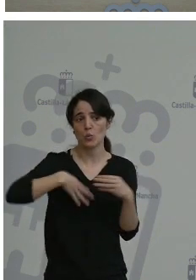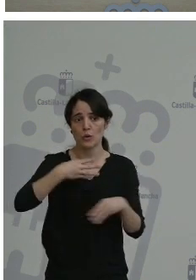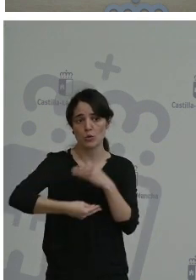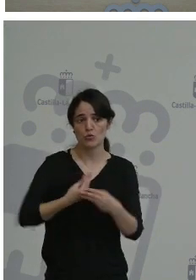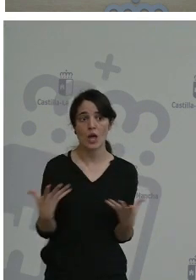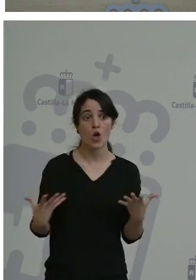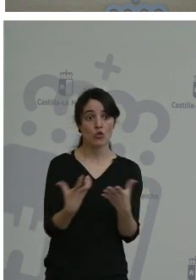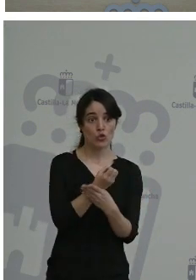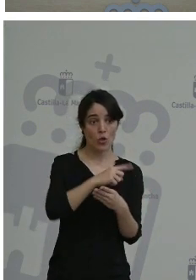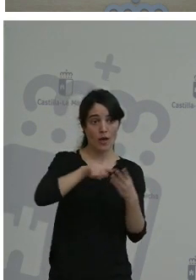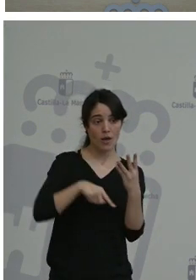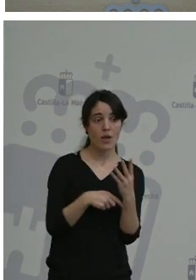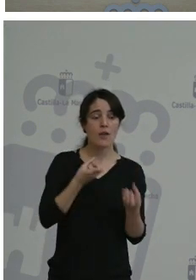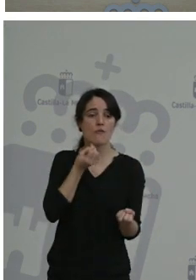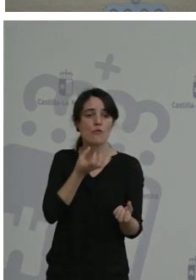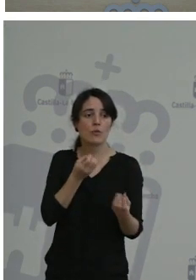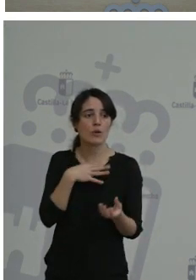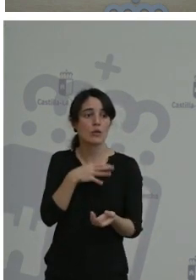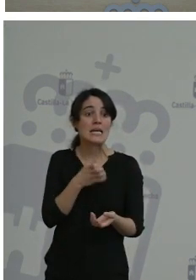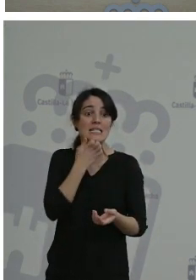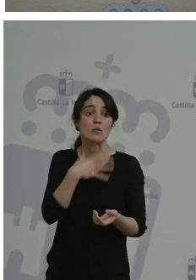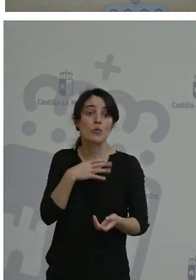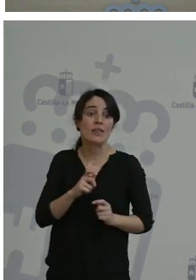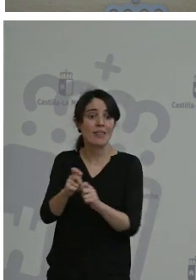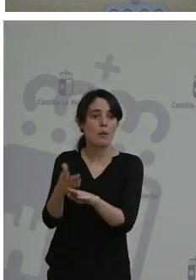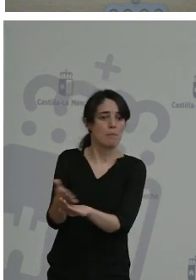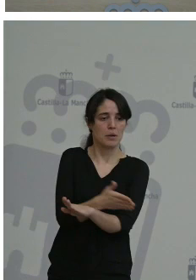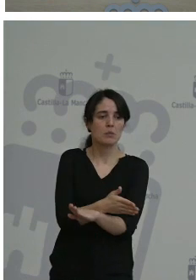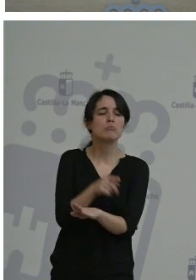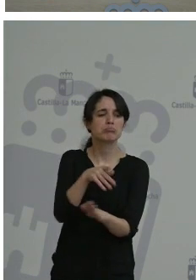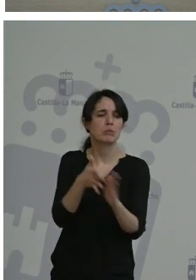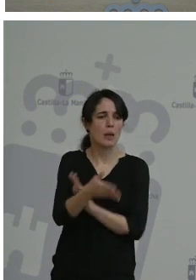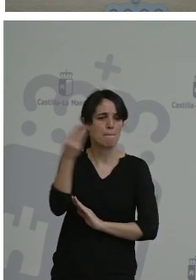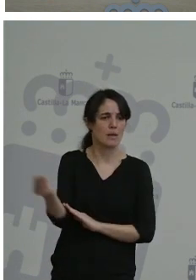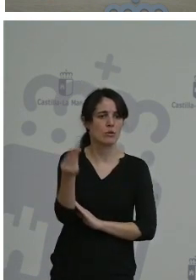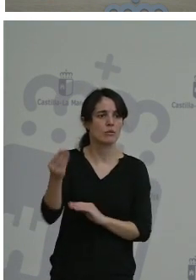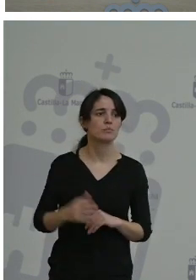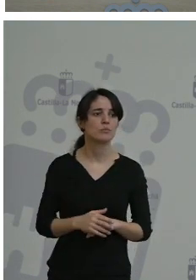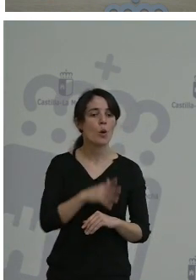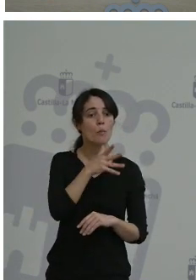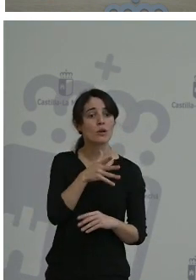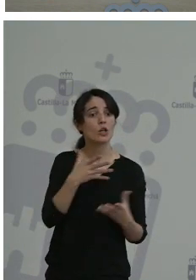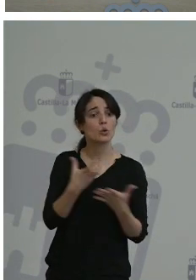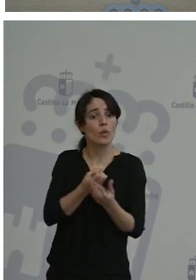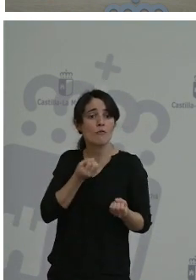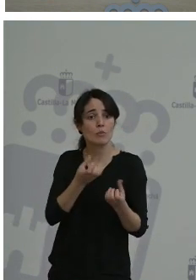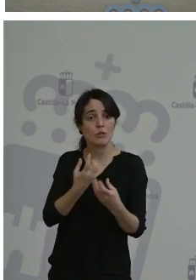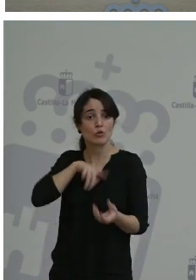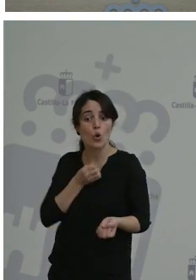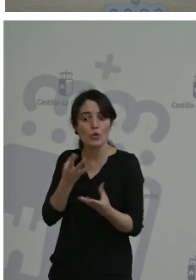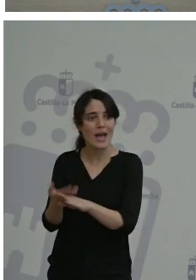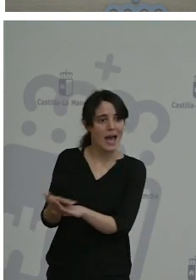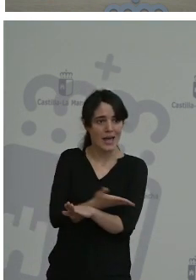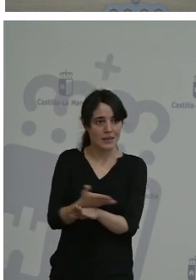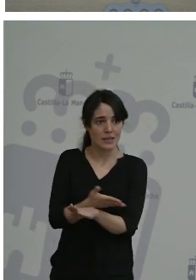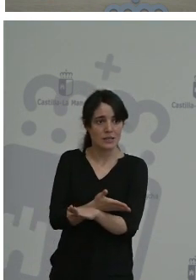toda esta información, pues si se puede facilitar previamente, va a ser mucho mejor. Porque toda la información que facilitemos con antelación va a